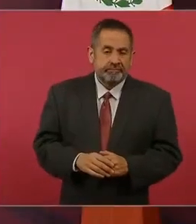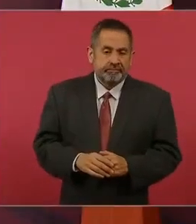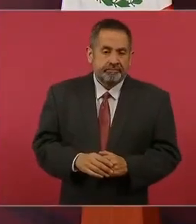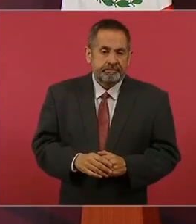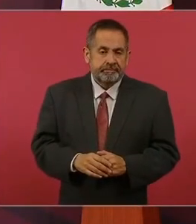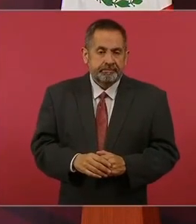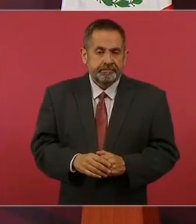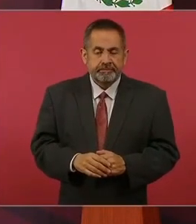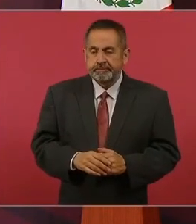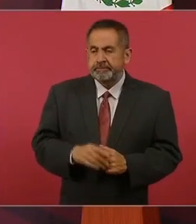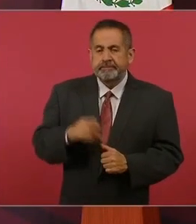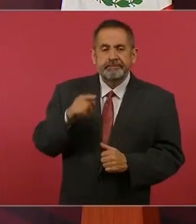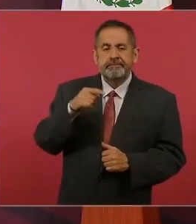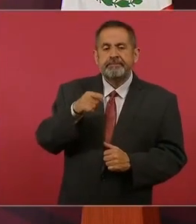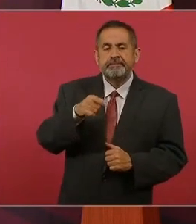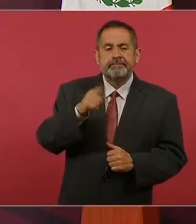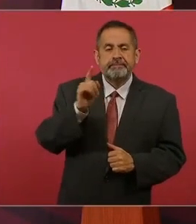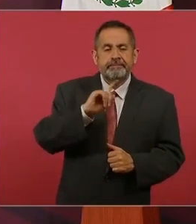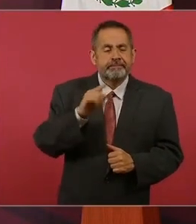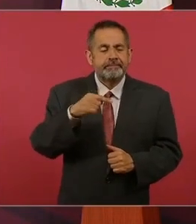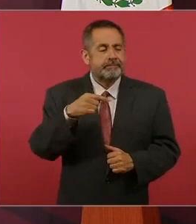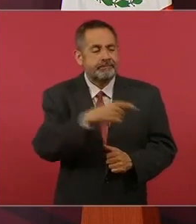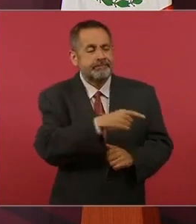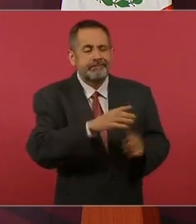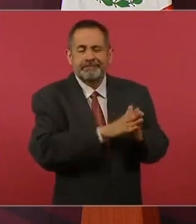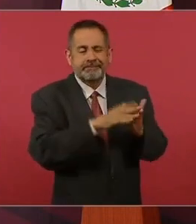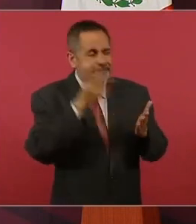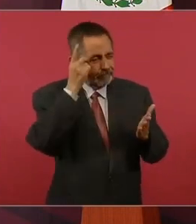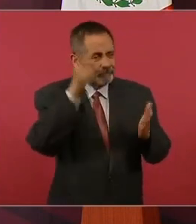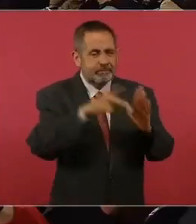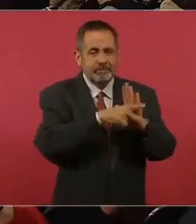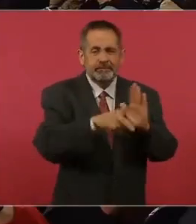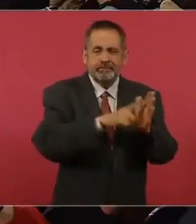¿cómo se llama el periódico de Manuel?